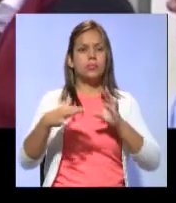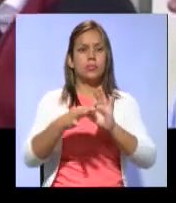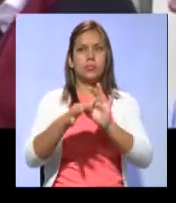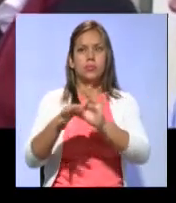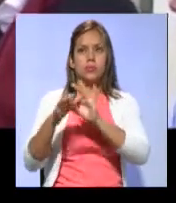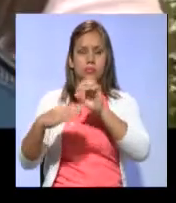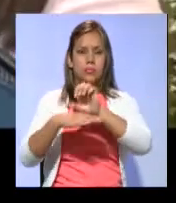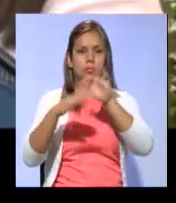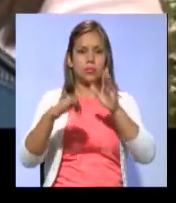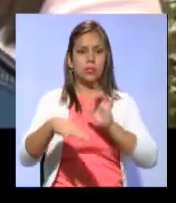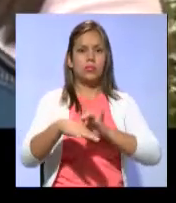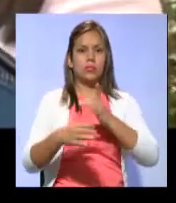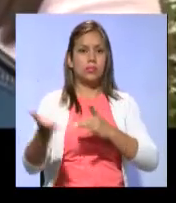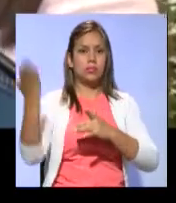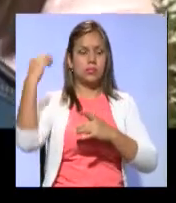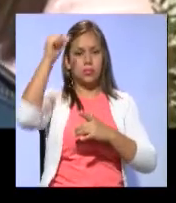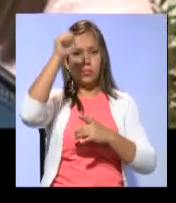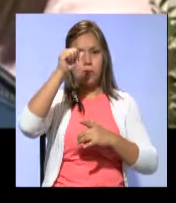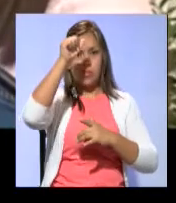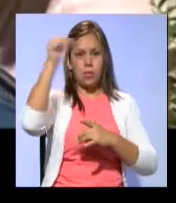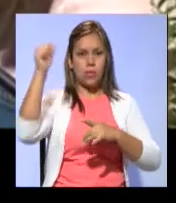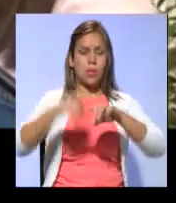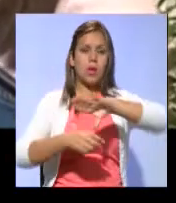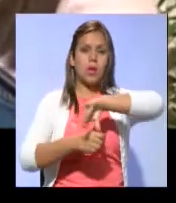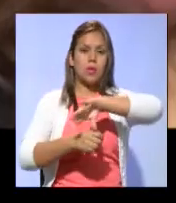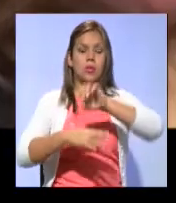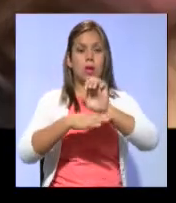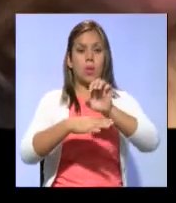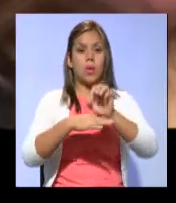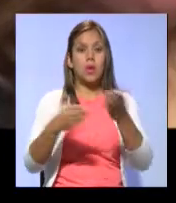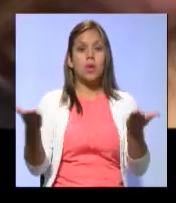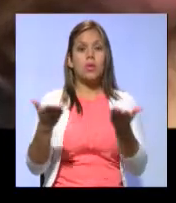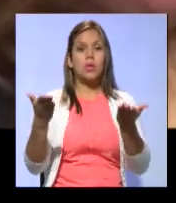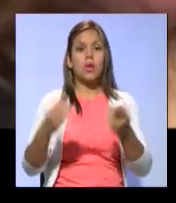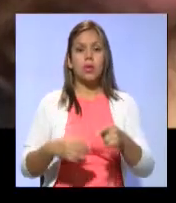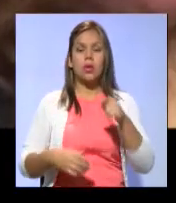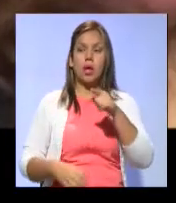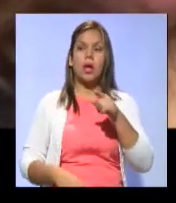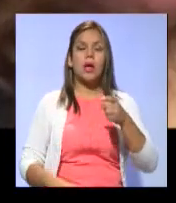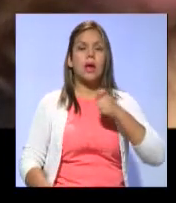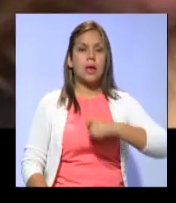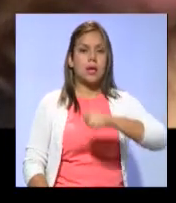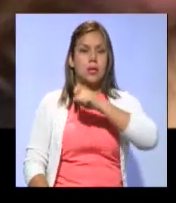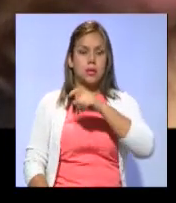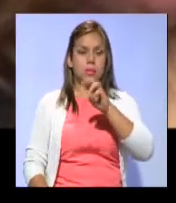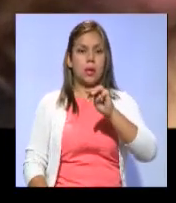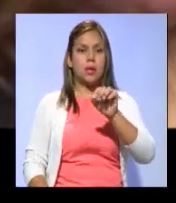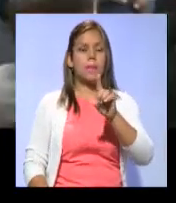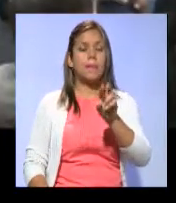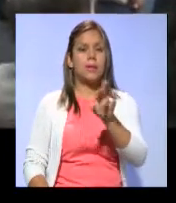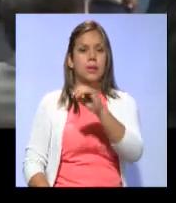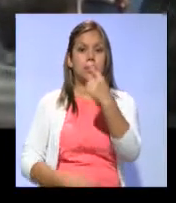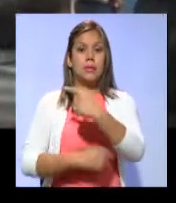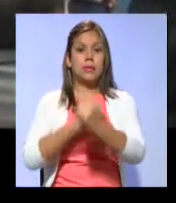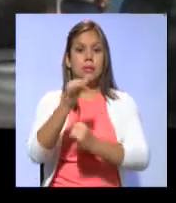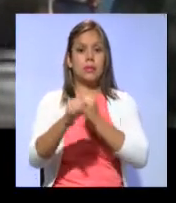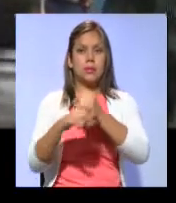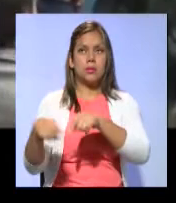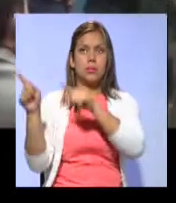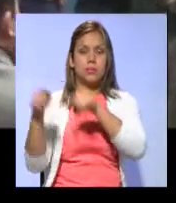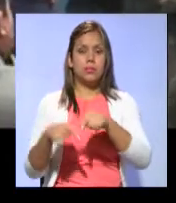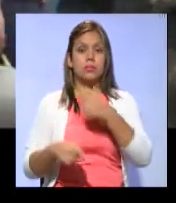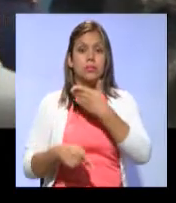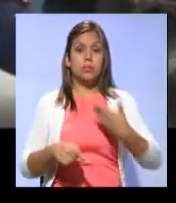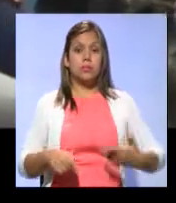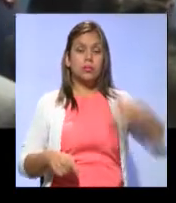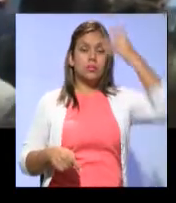que se dieron cita el pasado domingo en el Consulado General del Ecuador en Madrid, con motivo del Día Internacional del Migrante. Cabe recordar que el presidente de la